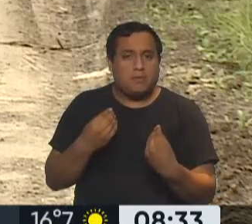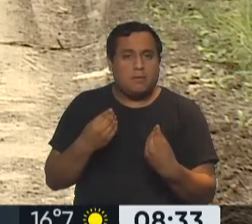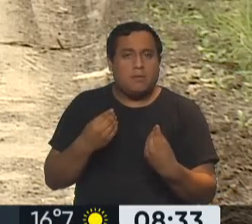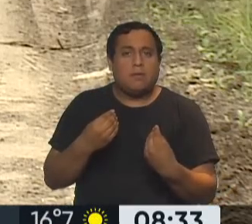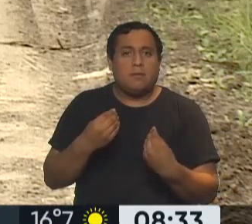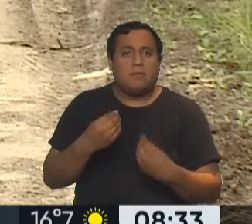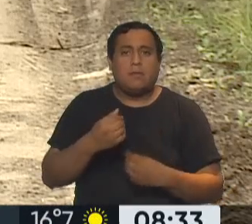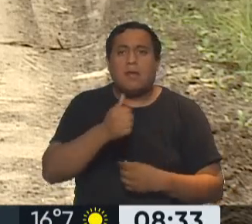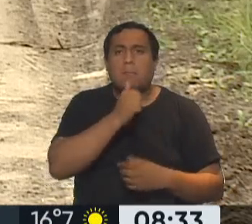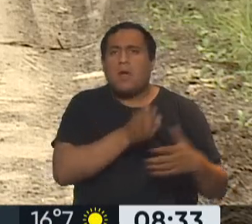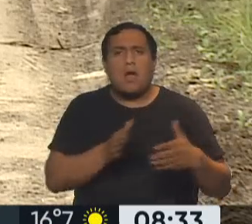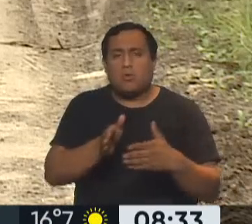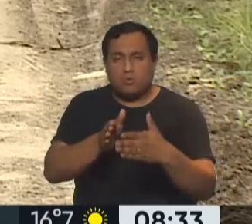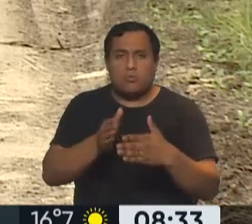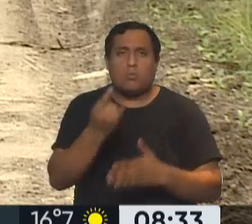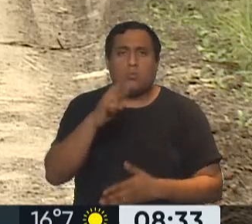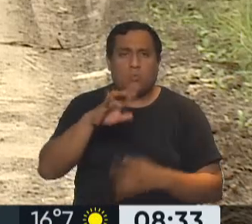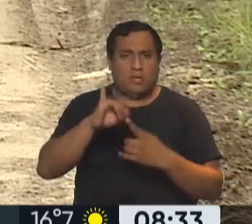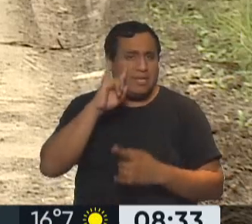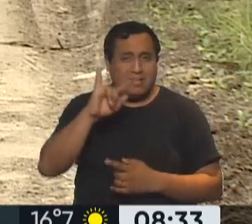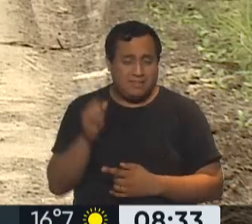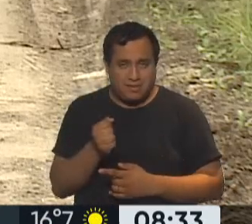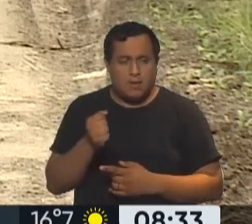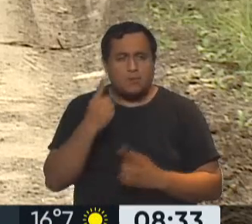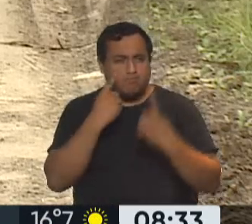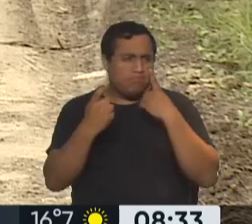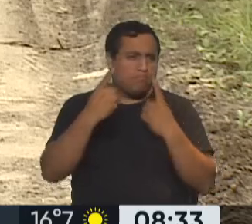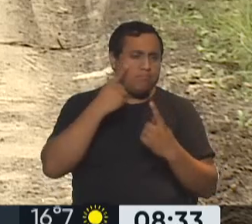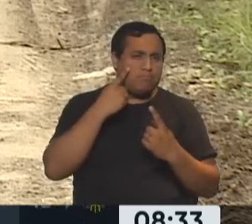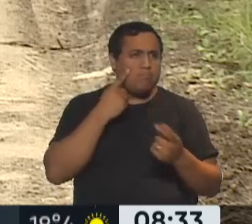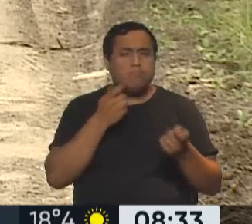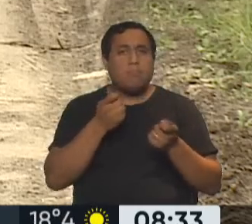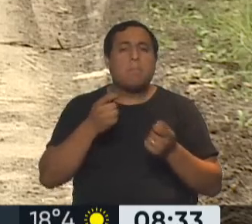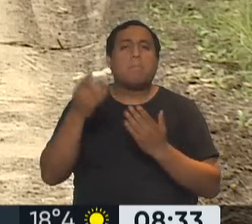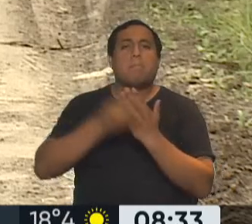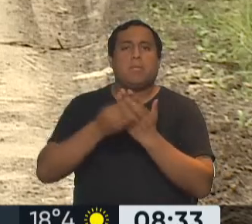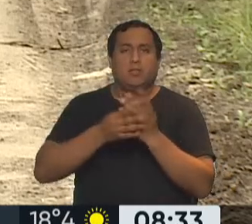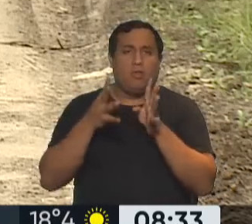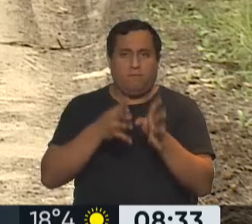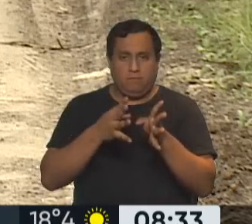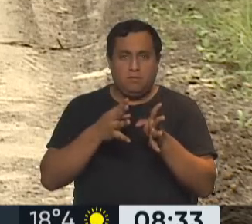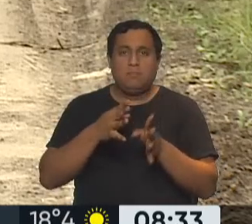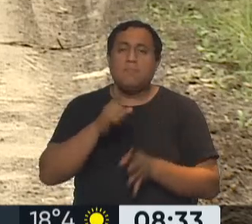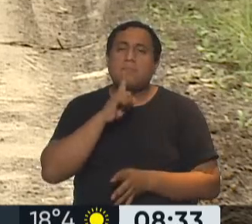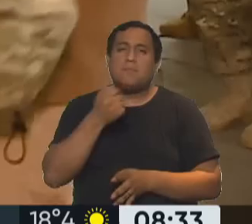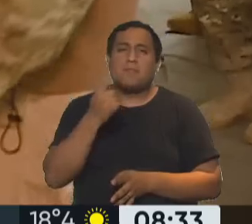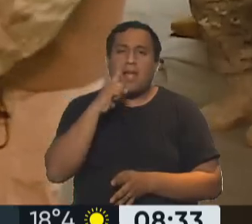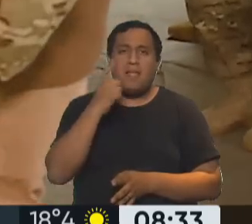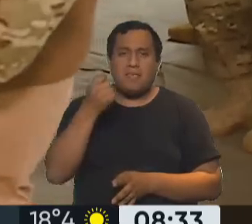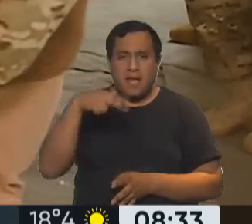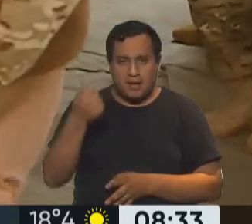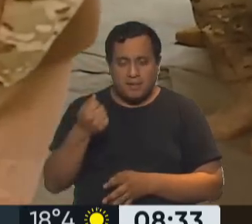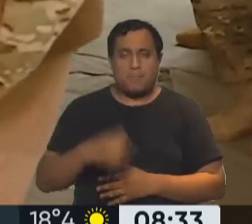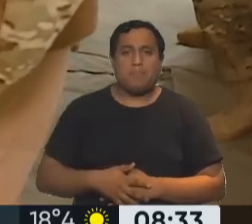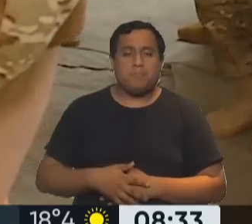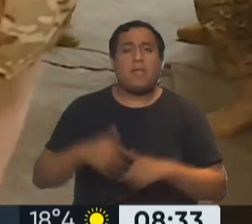arroyo Urquiza, todo supervisado y monitoreado por el ministro de Defensa, Jorge Tayana.